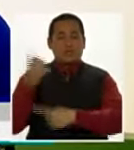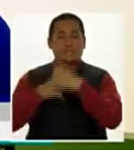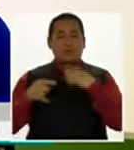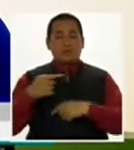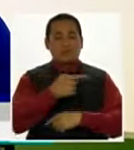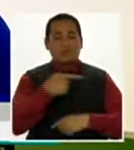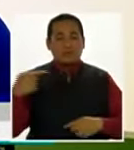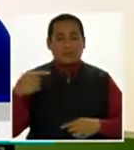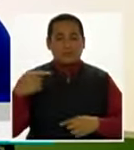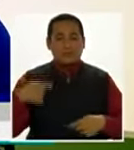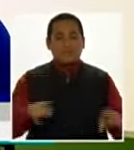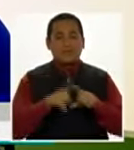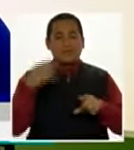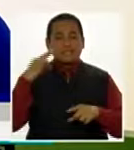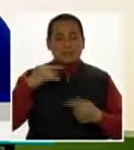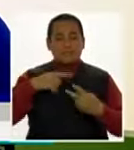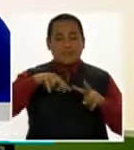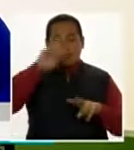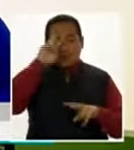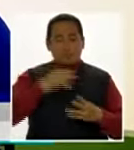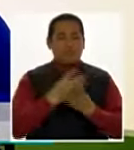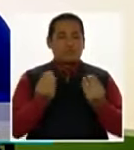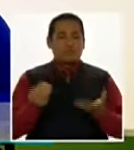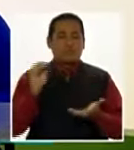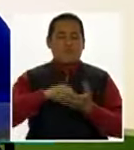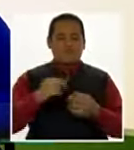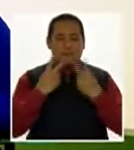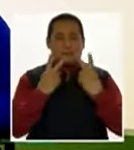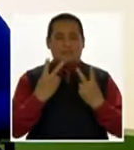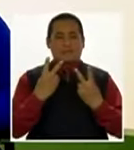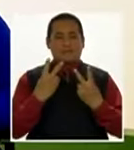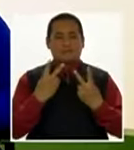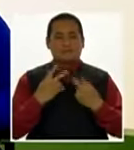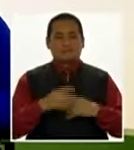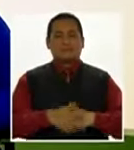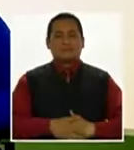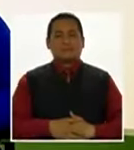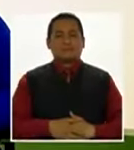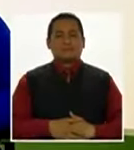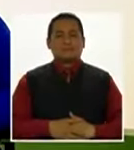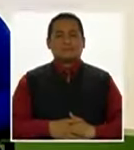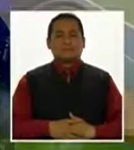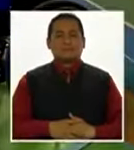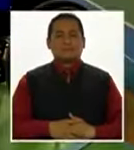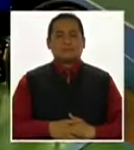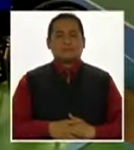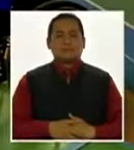Nosotros estaremos regresando la próxima semana, siempre por TV Perú, mucho más que ver.